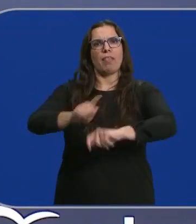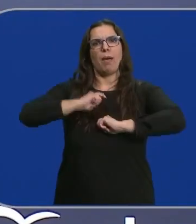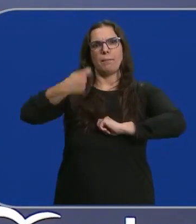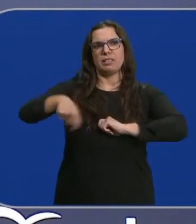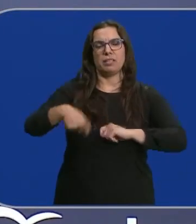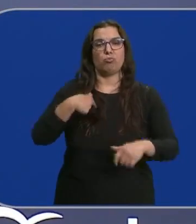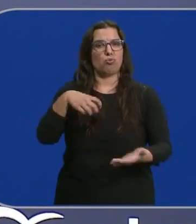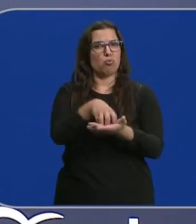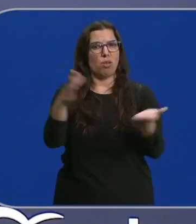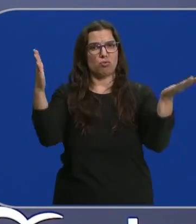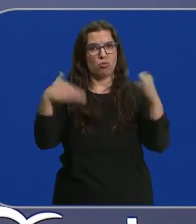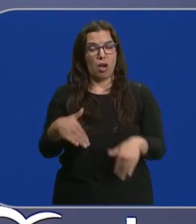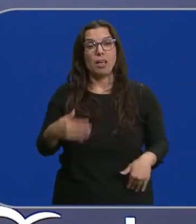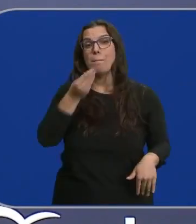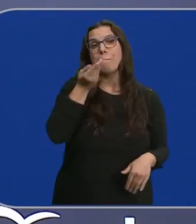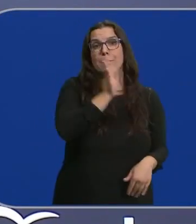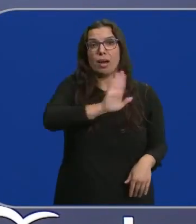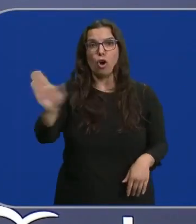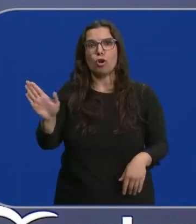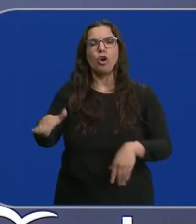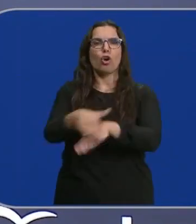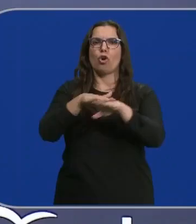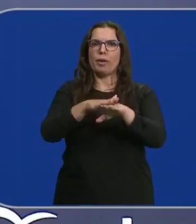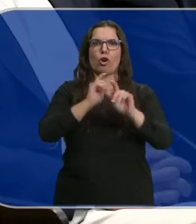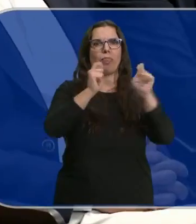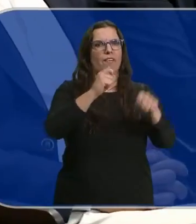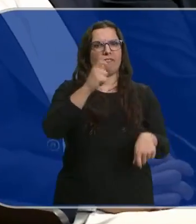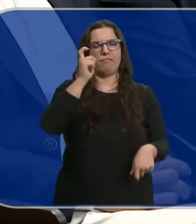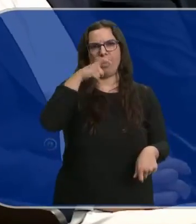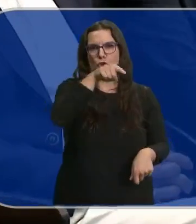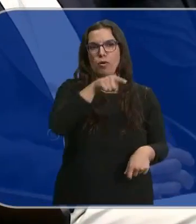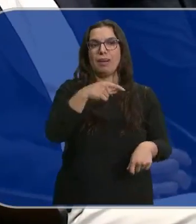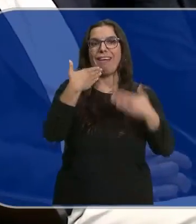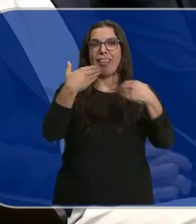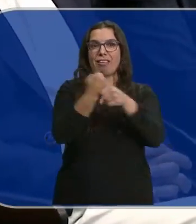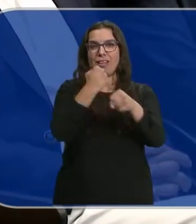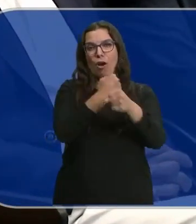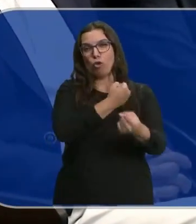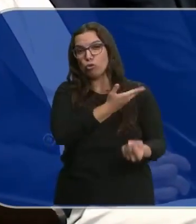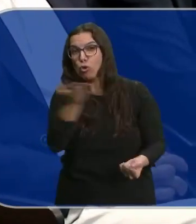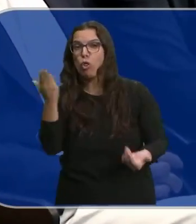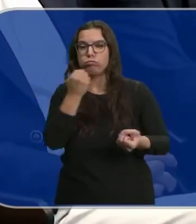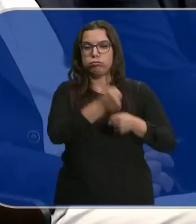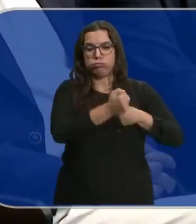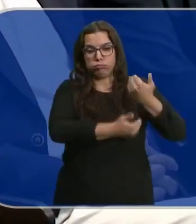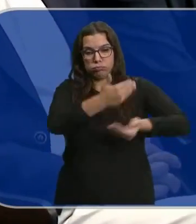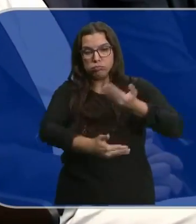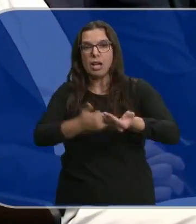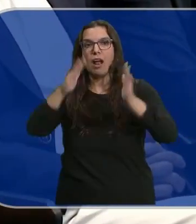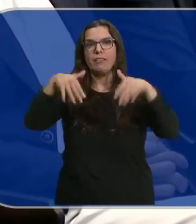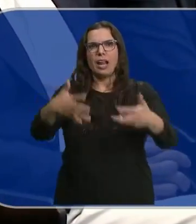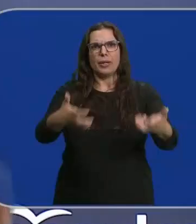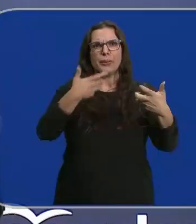tengo la menor duda de que la mejor opción es el gobierno de Feijóo. Fruto del trabajo de todos que les ha llevado a una victoria que